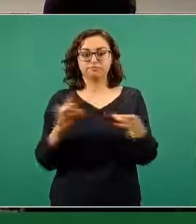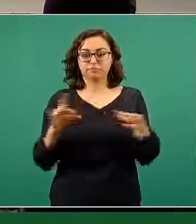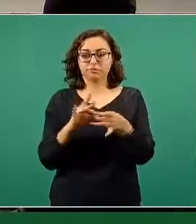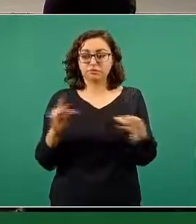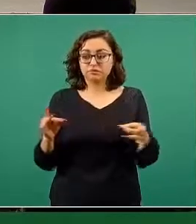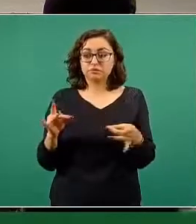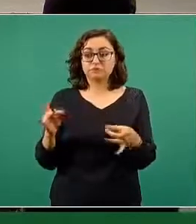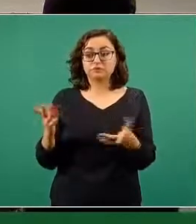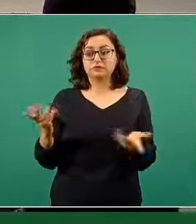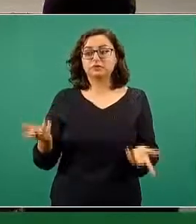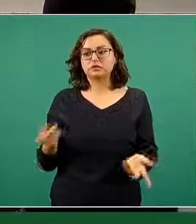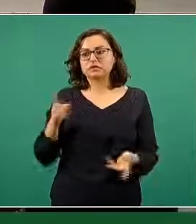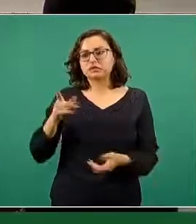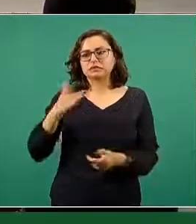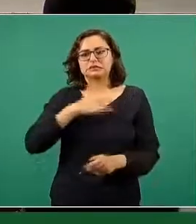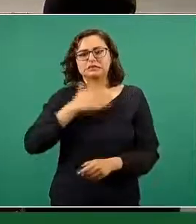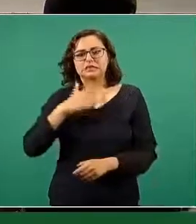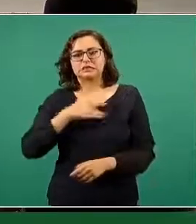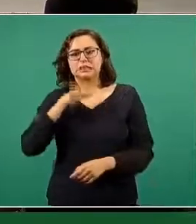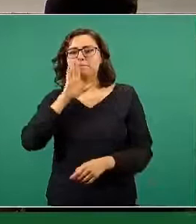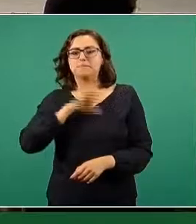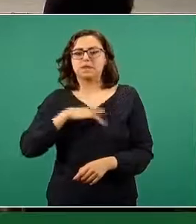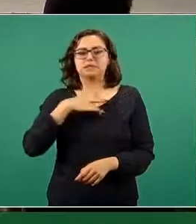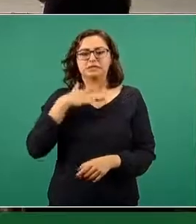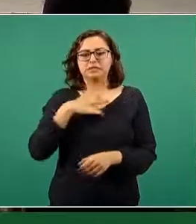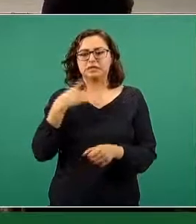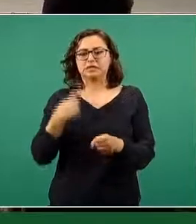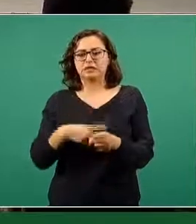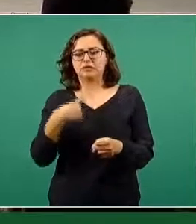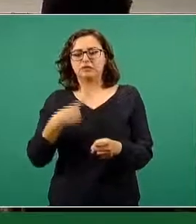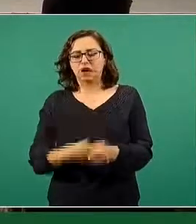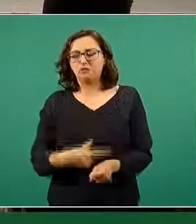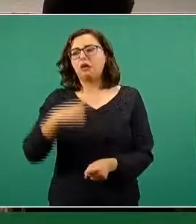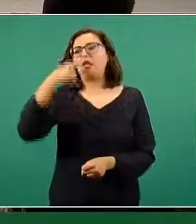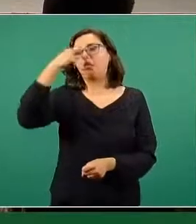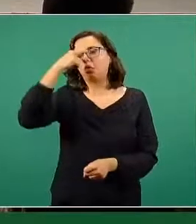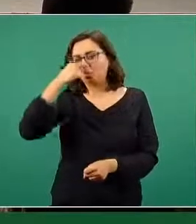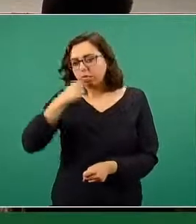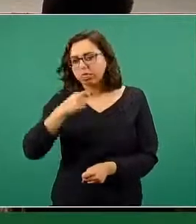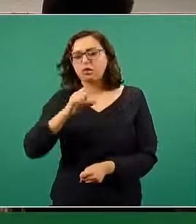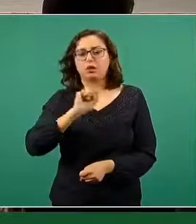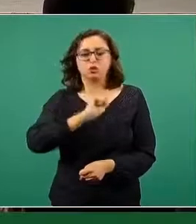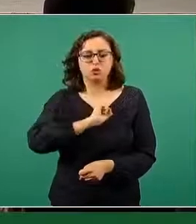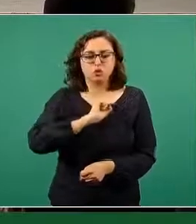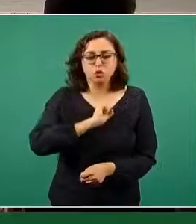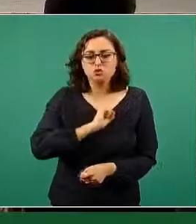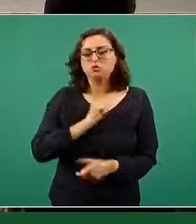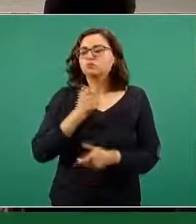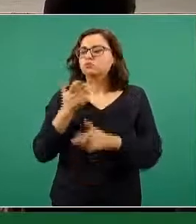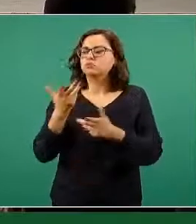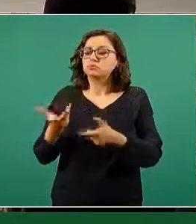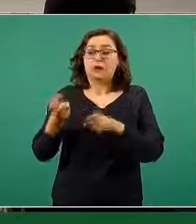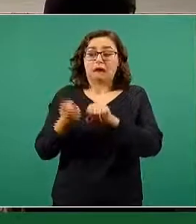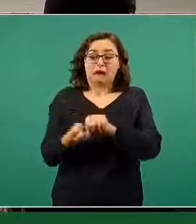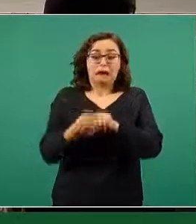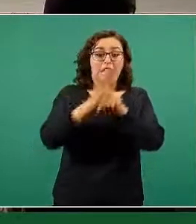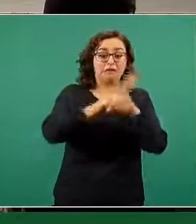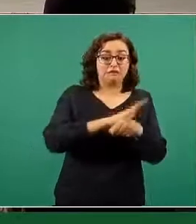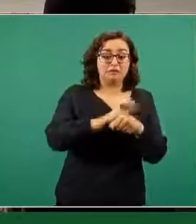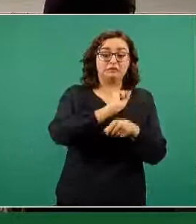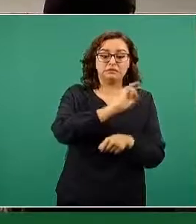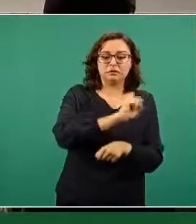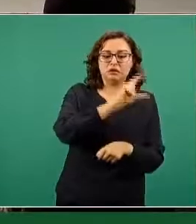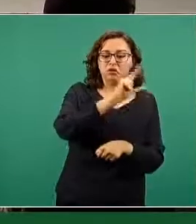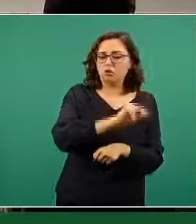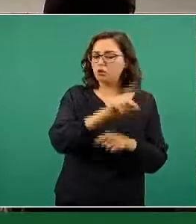cuadro de enfermedad respiratoria aguda, ¿sí? Independientemente de que tenga un